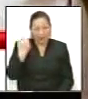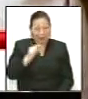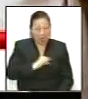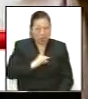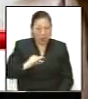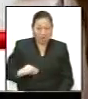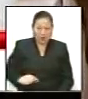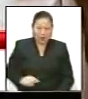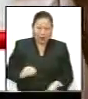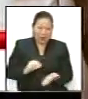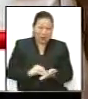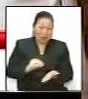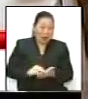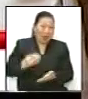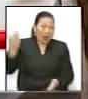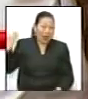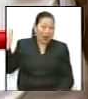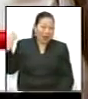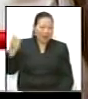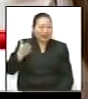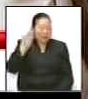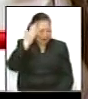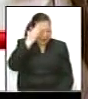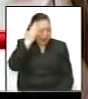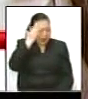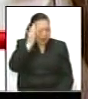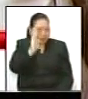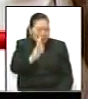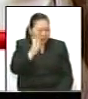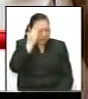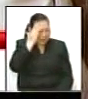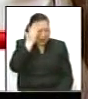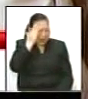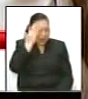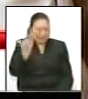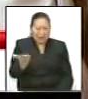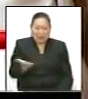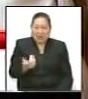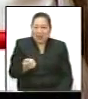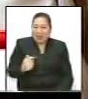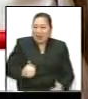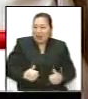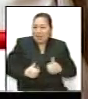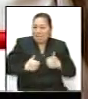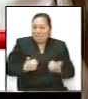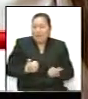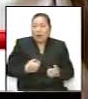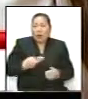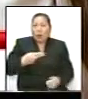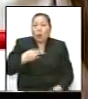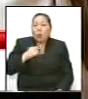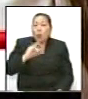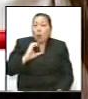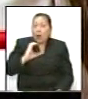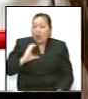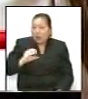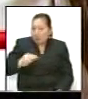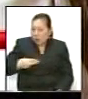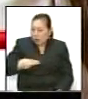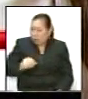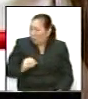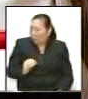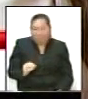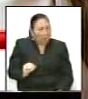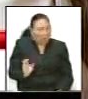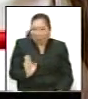regional 2 periodos de mi región, conoce perfectamente toda la región. Él vive en la ciudad de Huacho. Sin embargo, vemos que no se